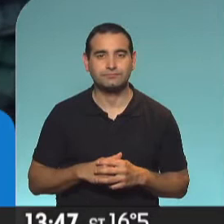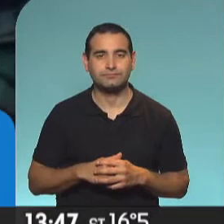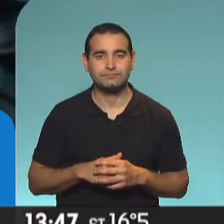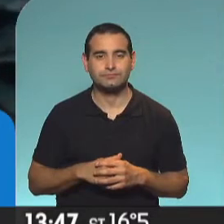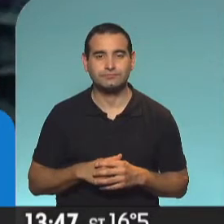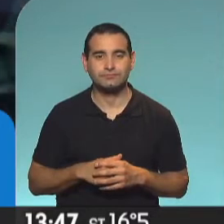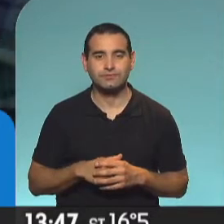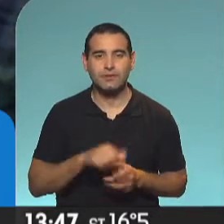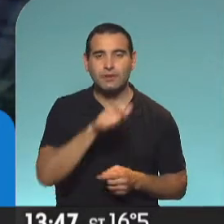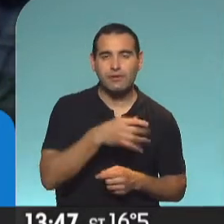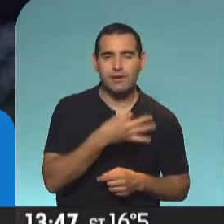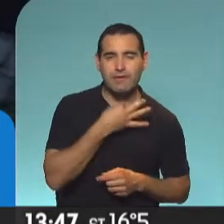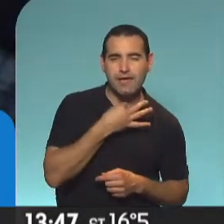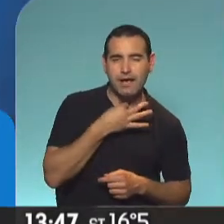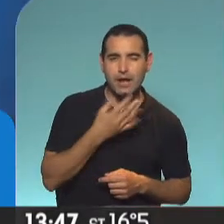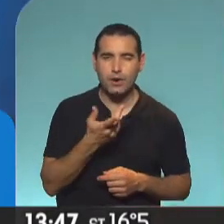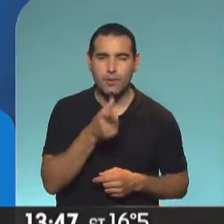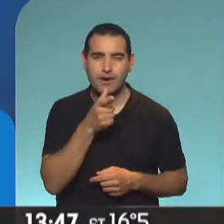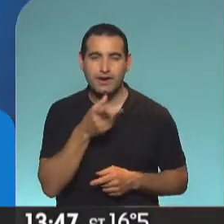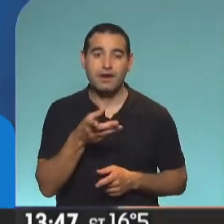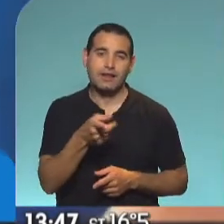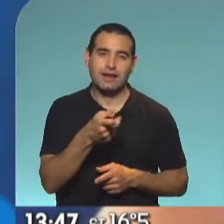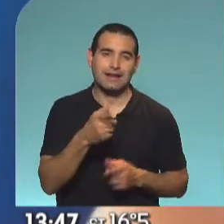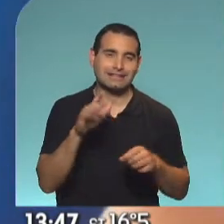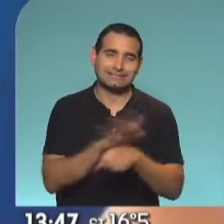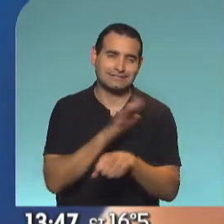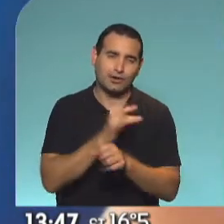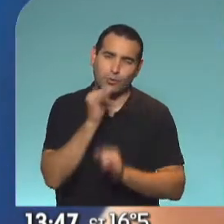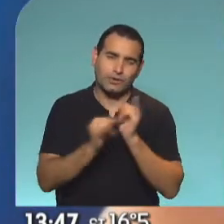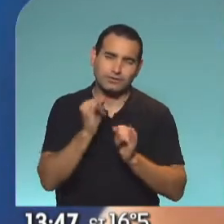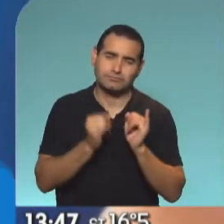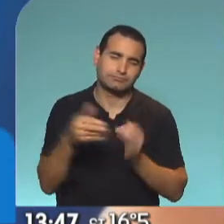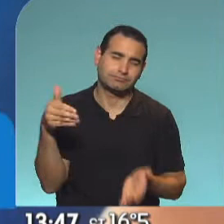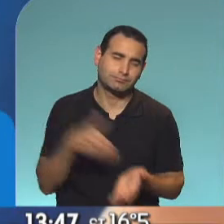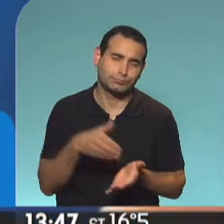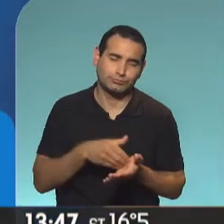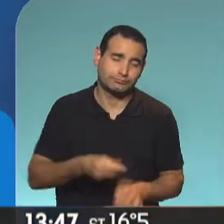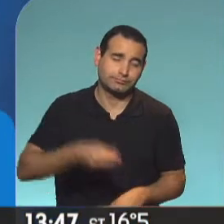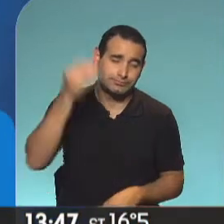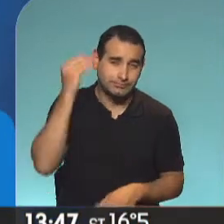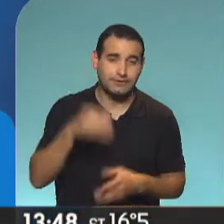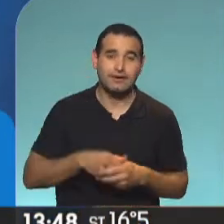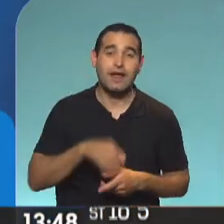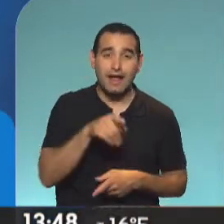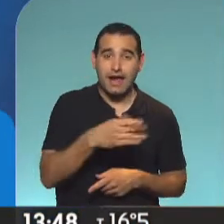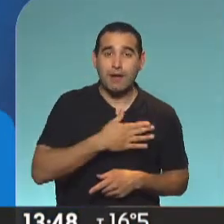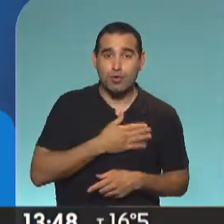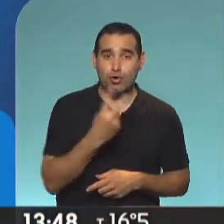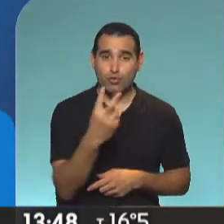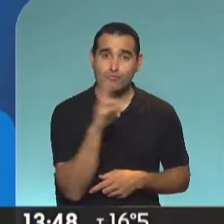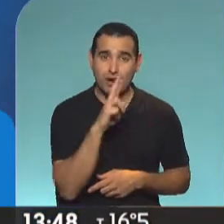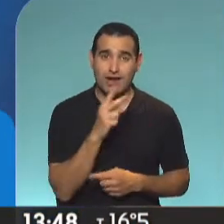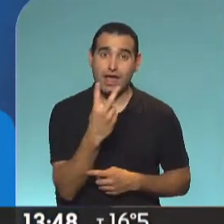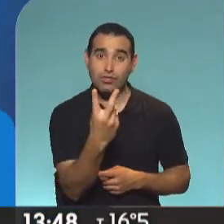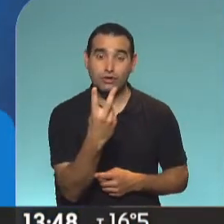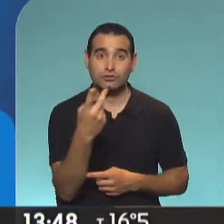del pícaro con dos, que en este caso no es un pícaro, el cine lo contó millones de veces. Este no es un pícaro, este las ama. Ahora, cuando las dos mujeres